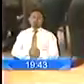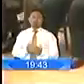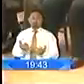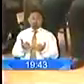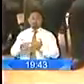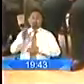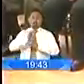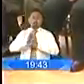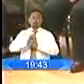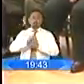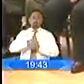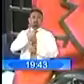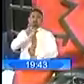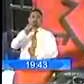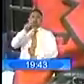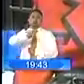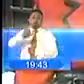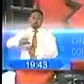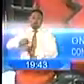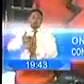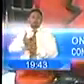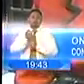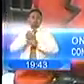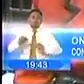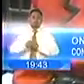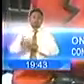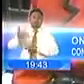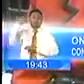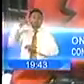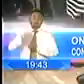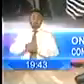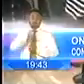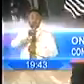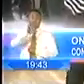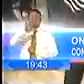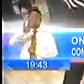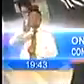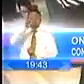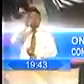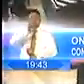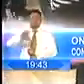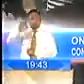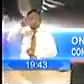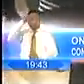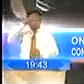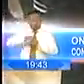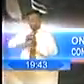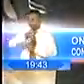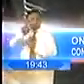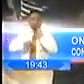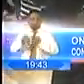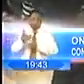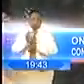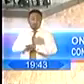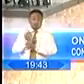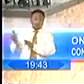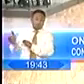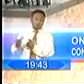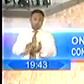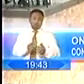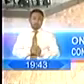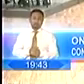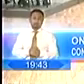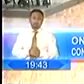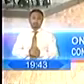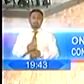Actualmente en el Ecuador hay alrededor de 10 supervivientes de la masacre, quienes cada 27 de enero conmemoran la memoria de las víctimas del Holocausto.